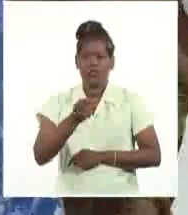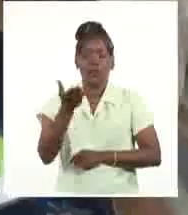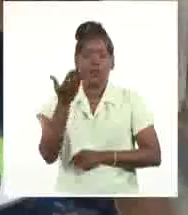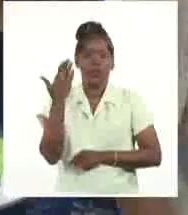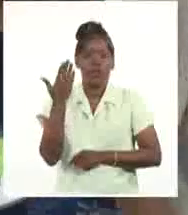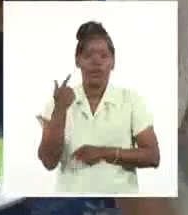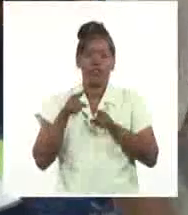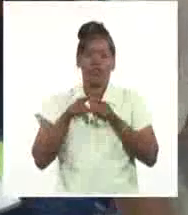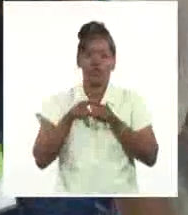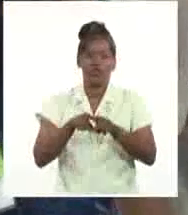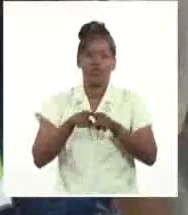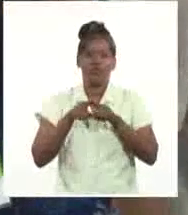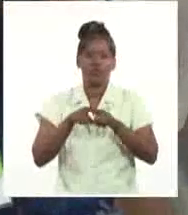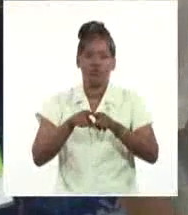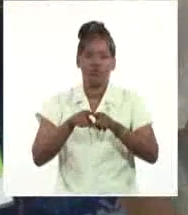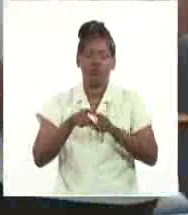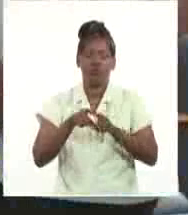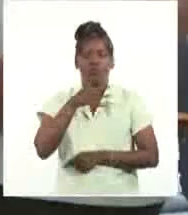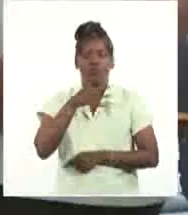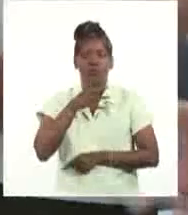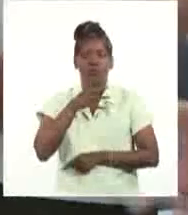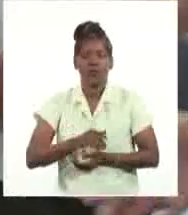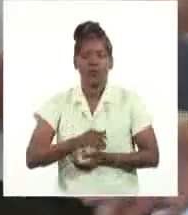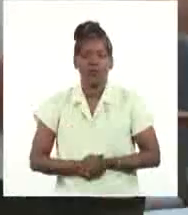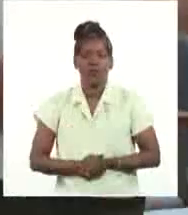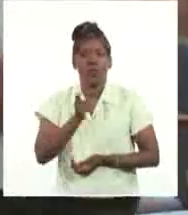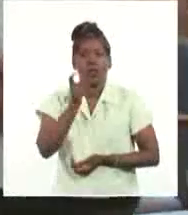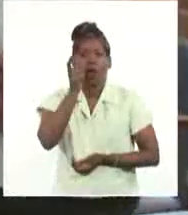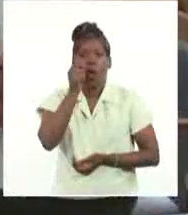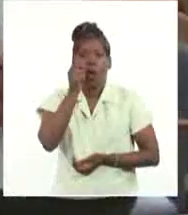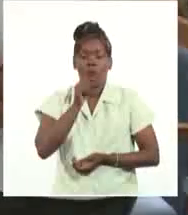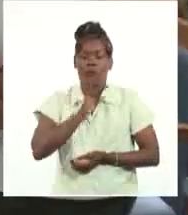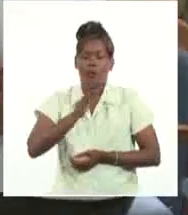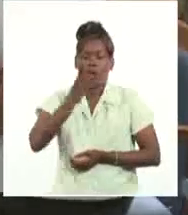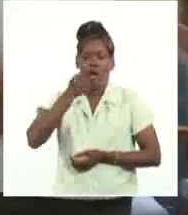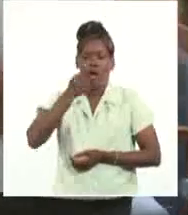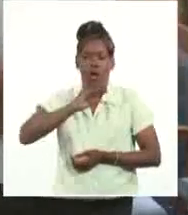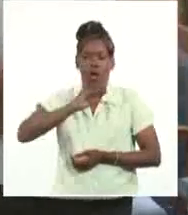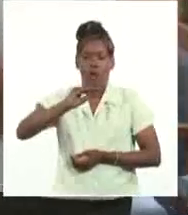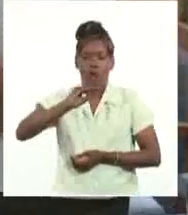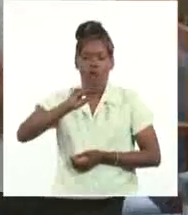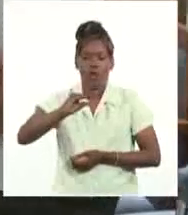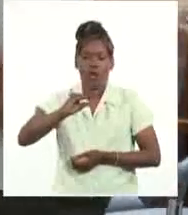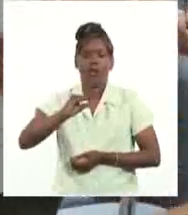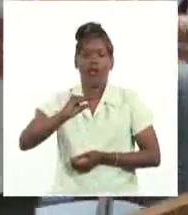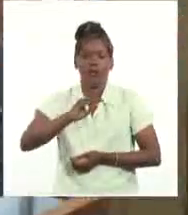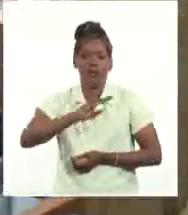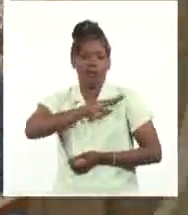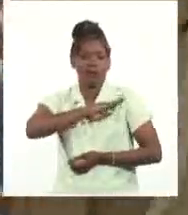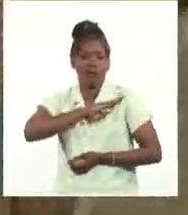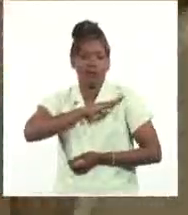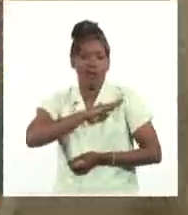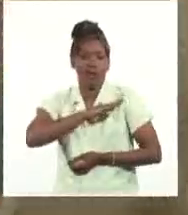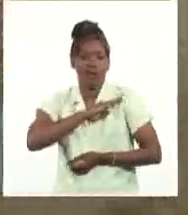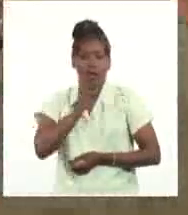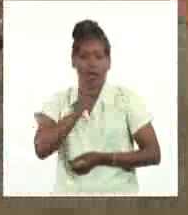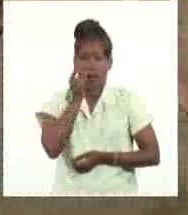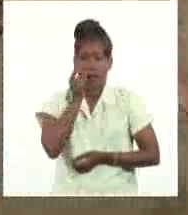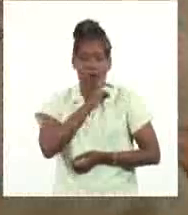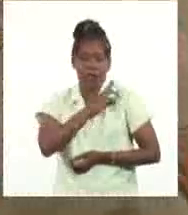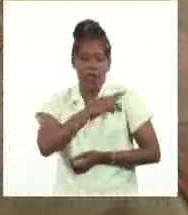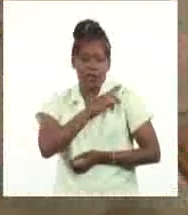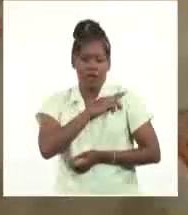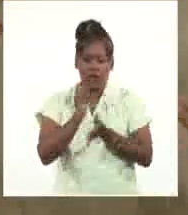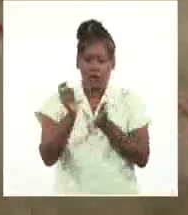el ingeniero Elier Ramírez Cruz, jubilado de las Fuerzas Armadas Revolucionarias y editor del texto, quienes destacaron